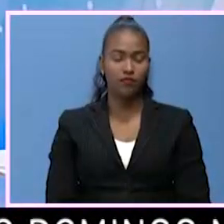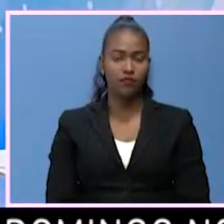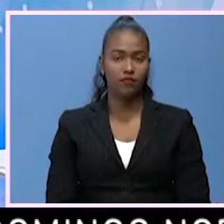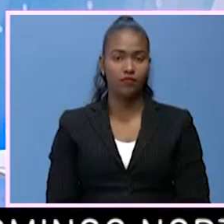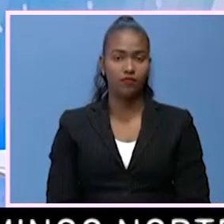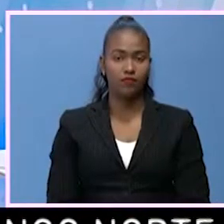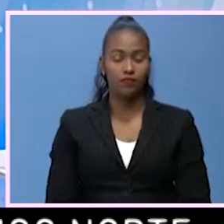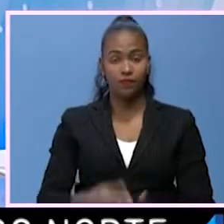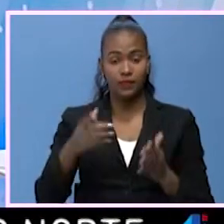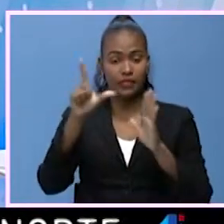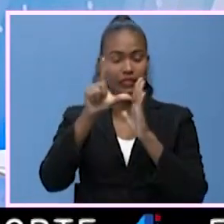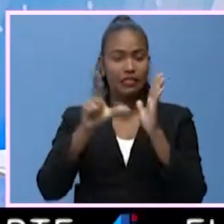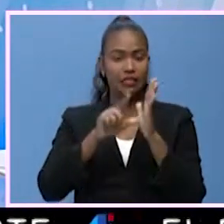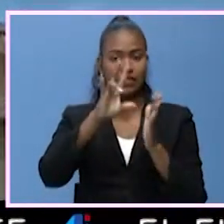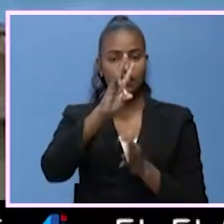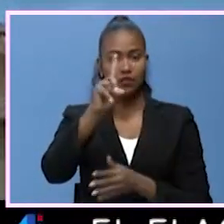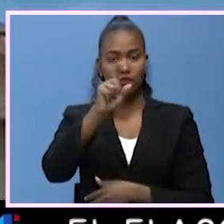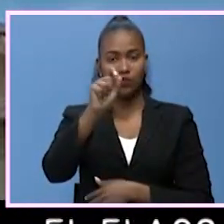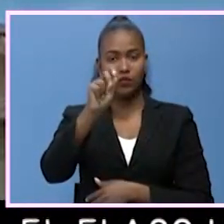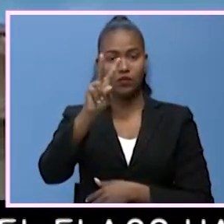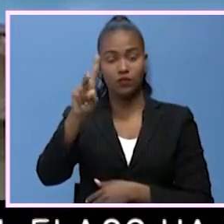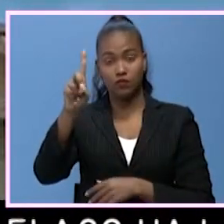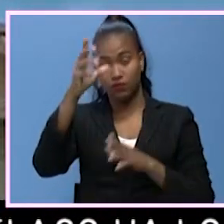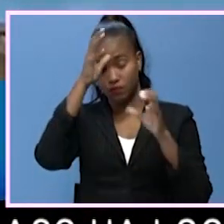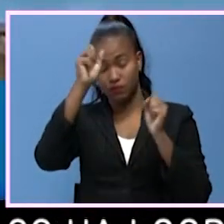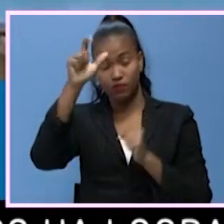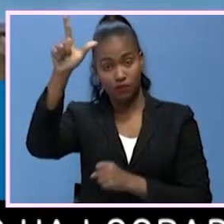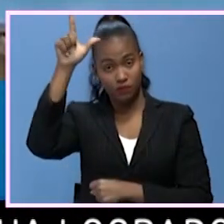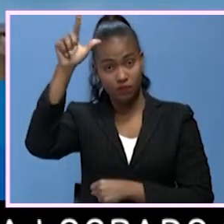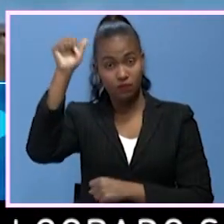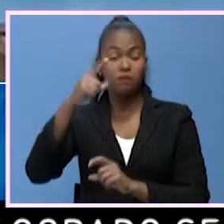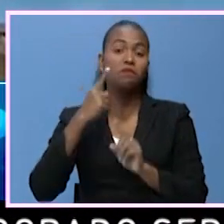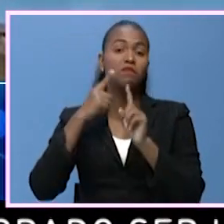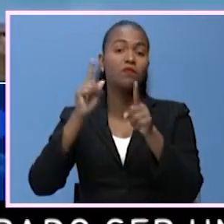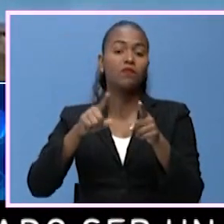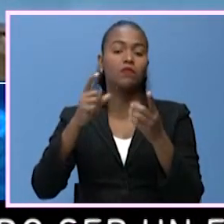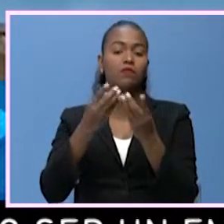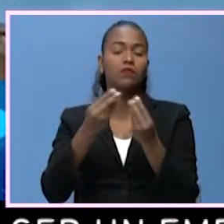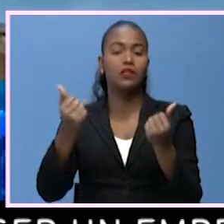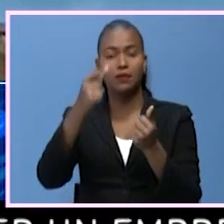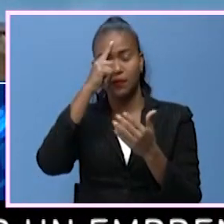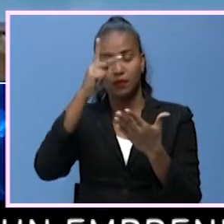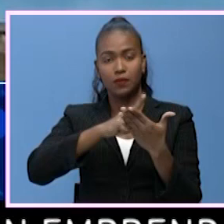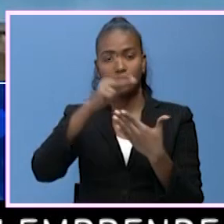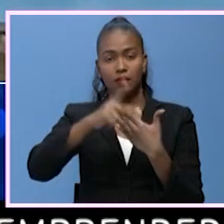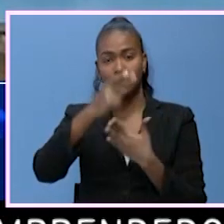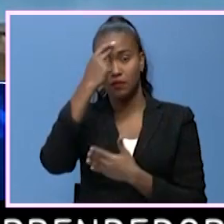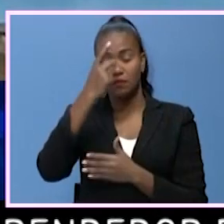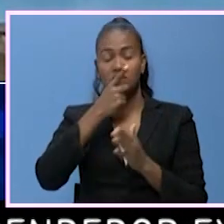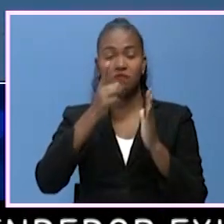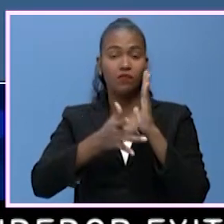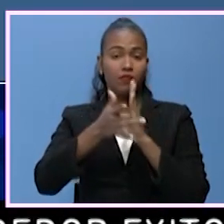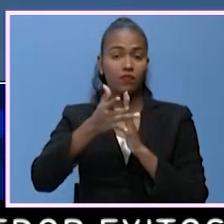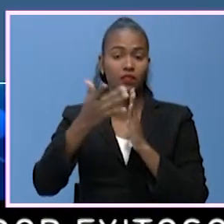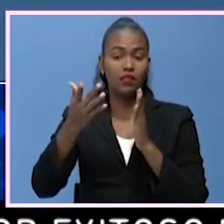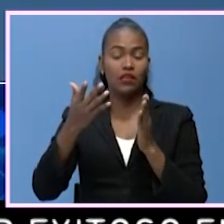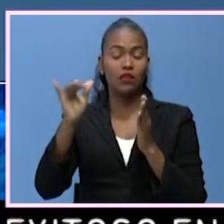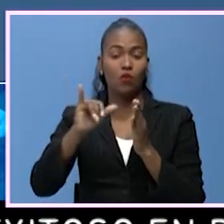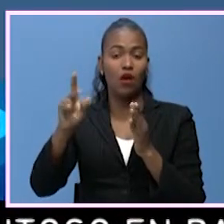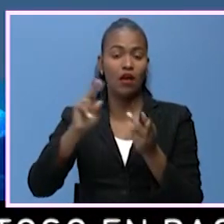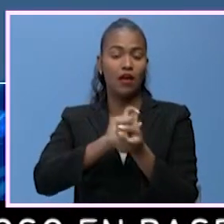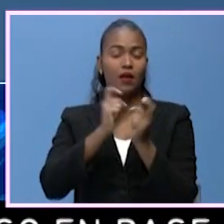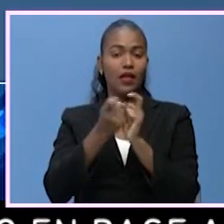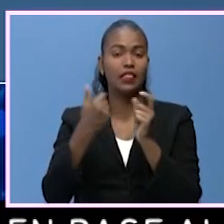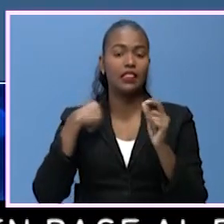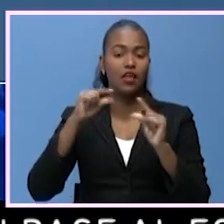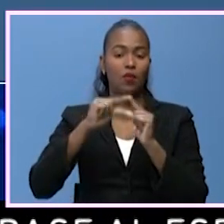Señores, mediante el decreto 71-21, el presidente Luis Abinader ordenó la eliminación del programa República Digital y en cambio creó el Gabinete